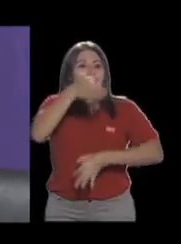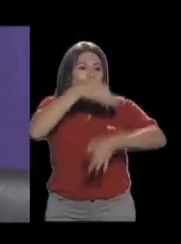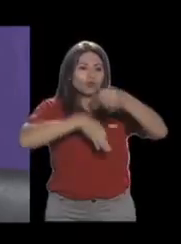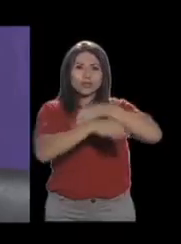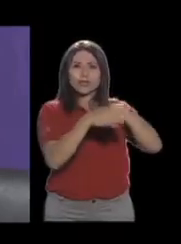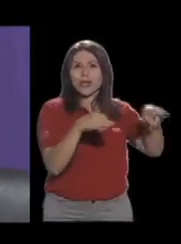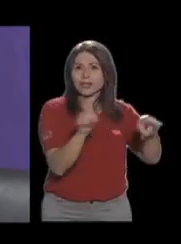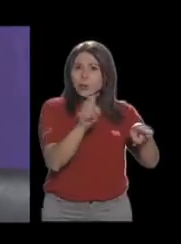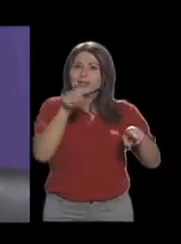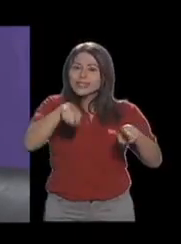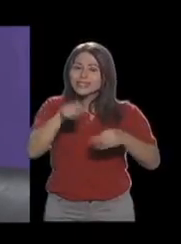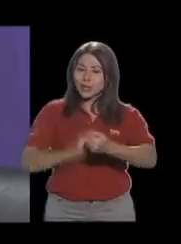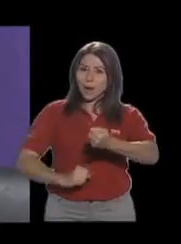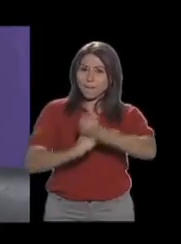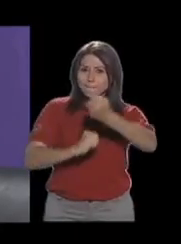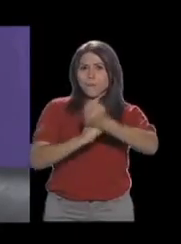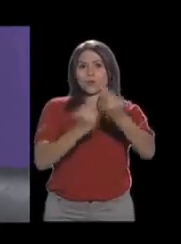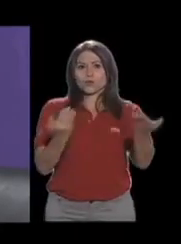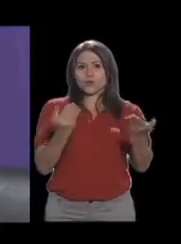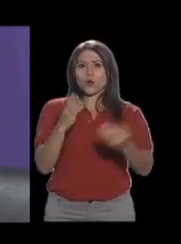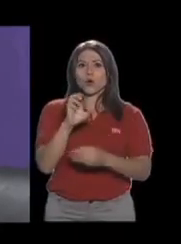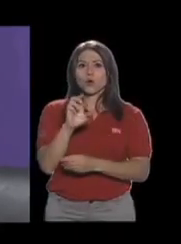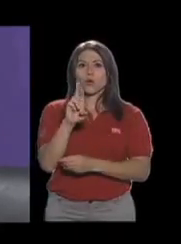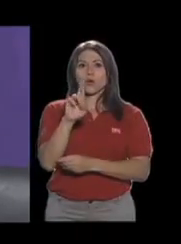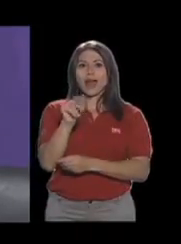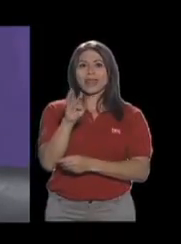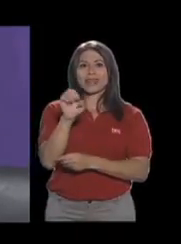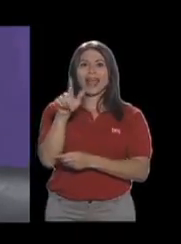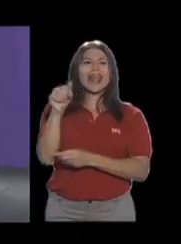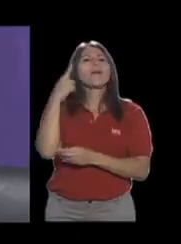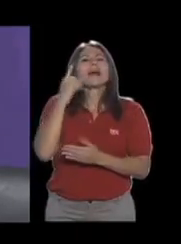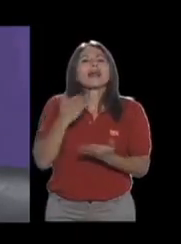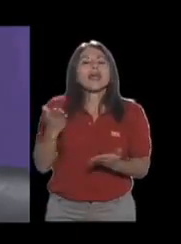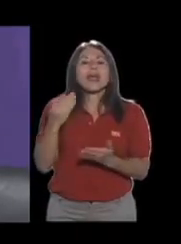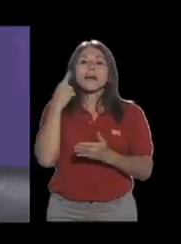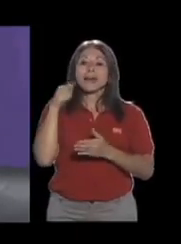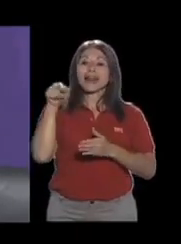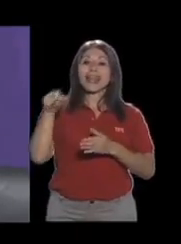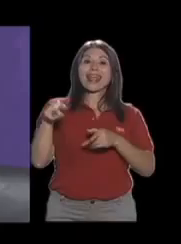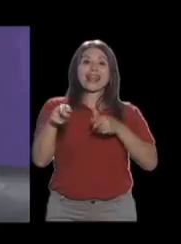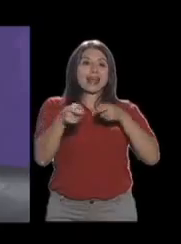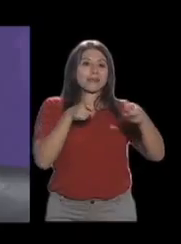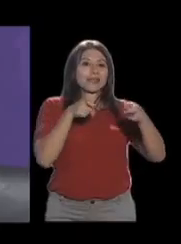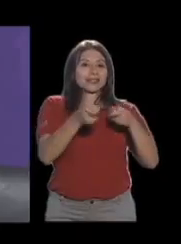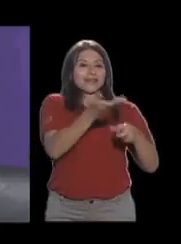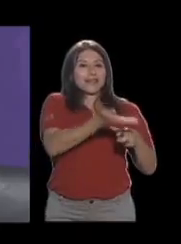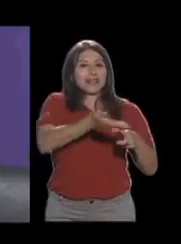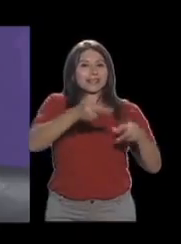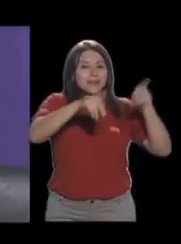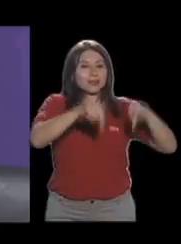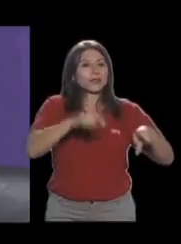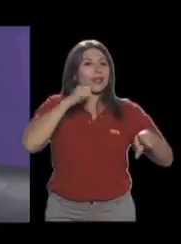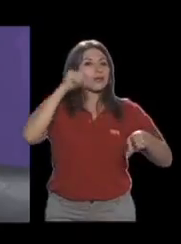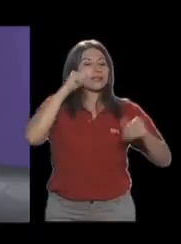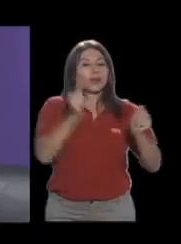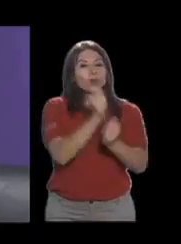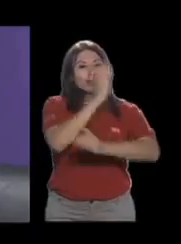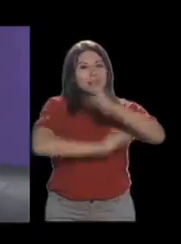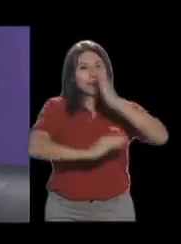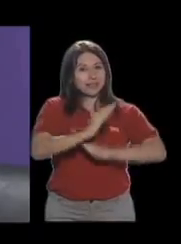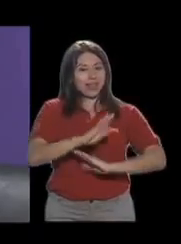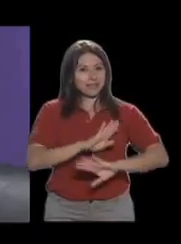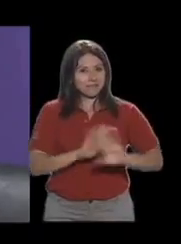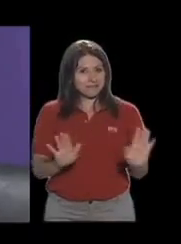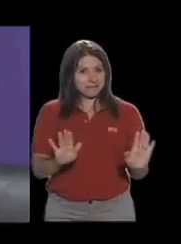cual está en frío, por decirlo de alguna manera, es para la administración de bienes de personas adultas con discapacidad, nada más. Y ya